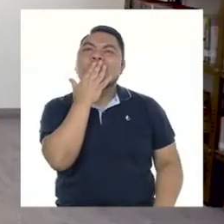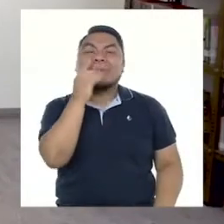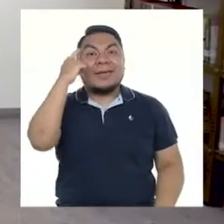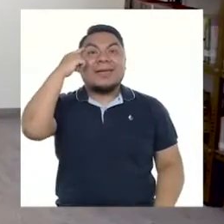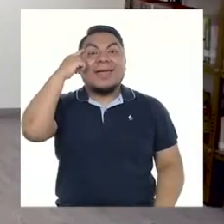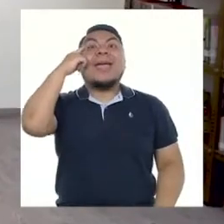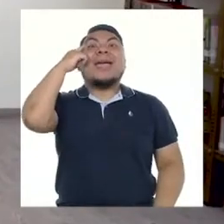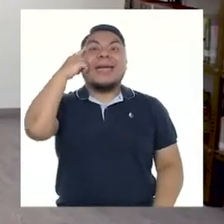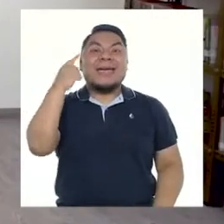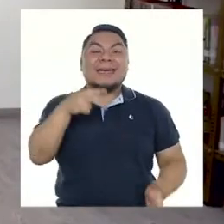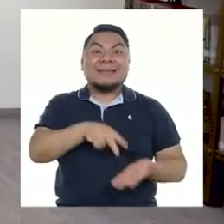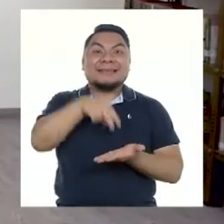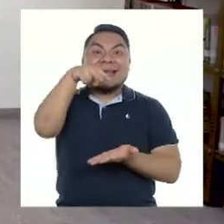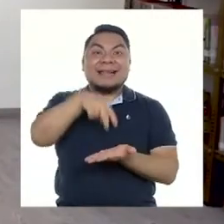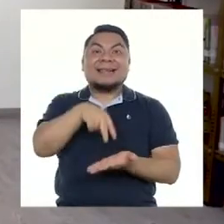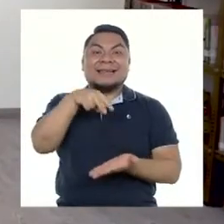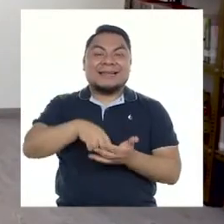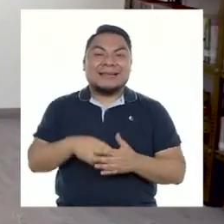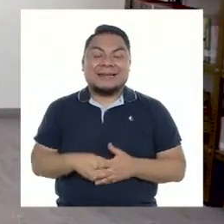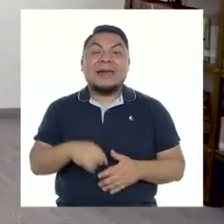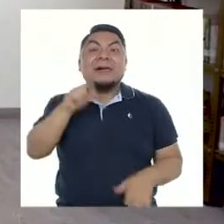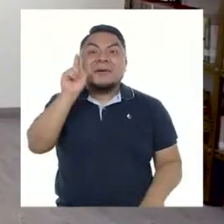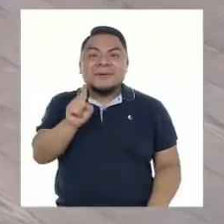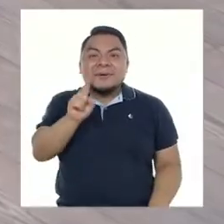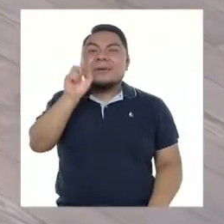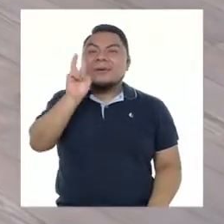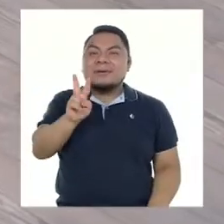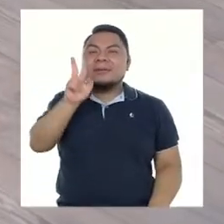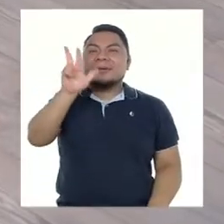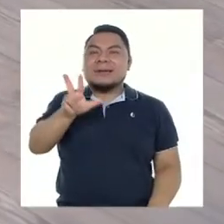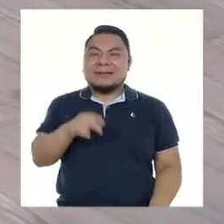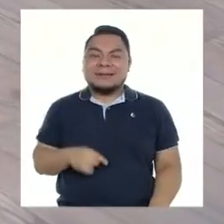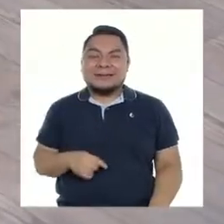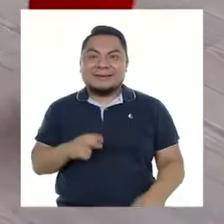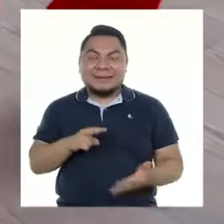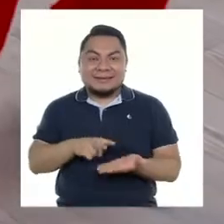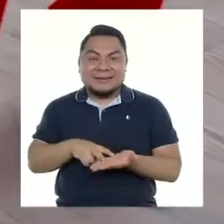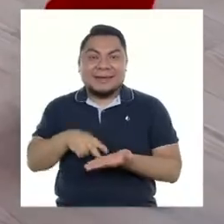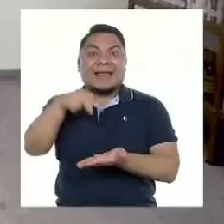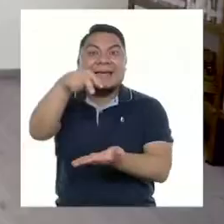¡Claro! ¡Saltar! A la una, a las dos y a las tres.